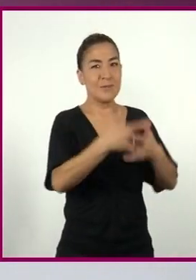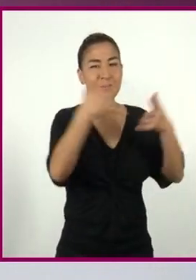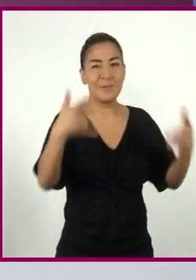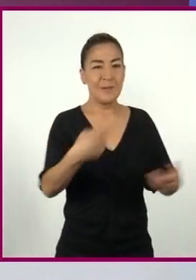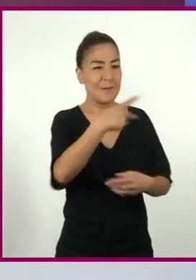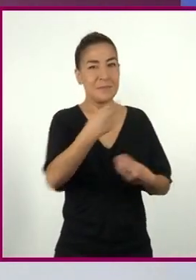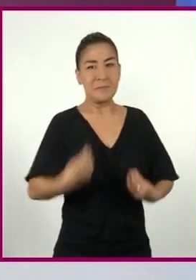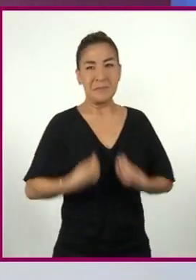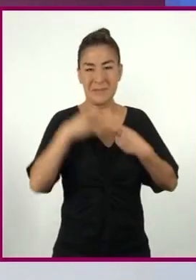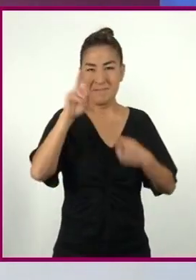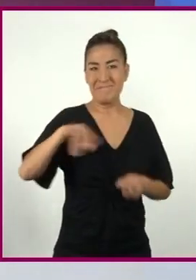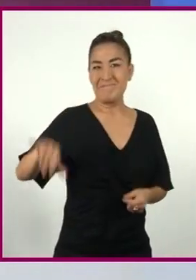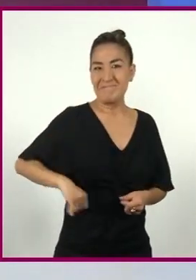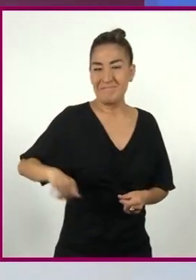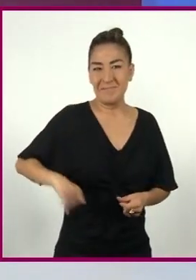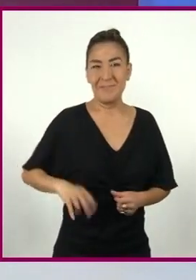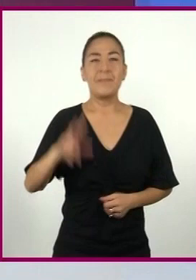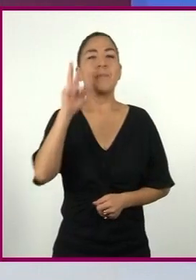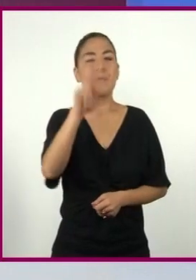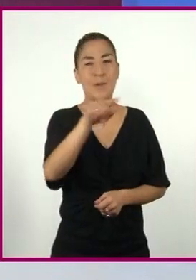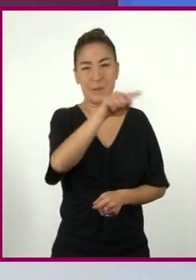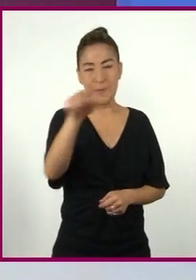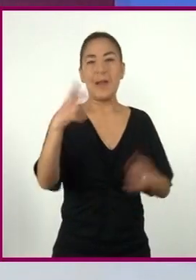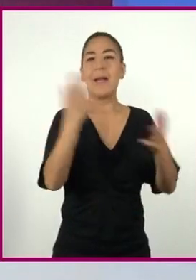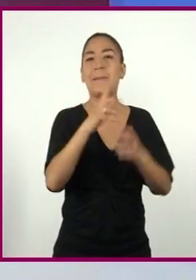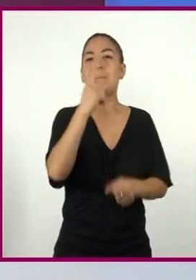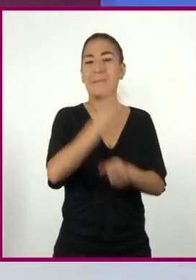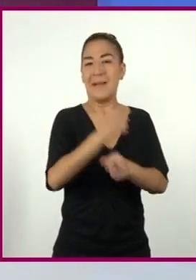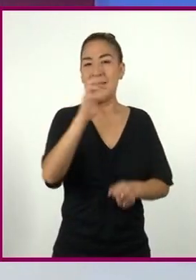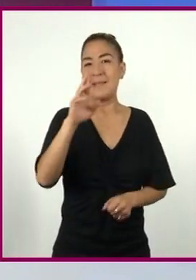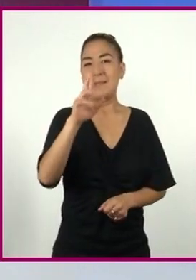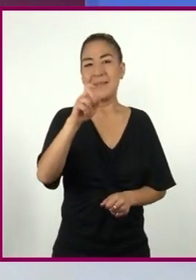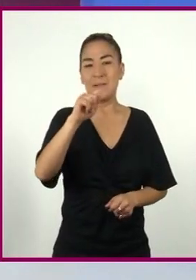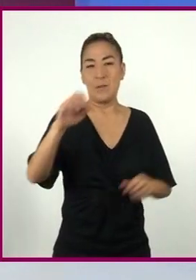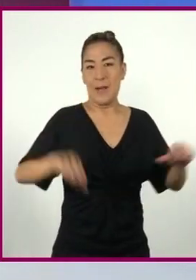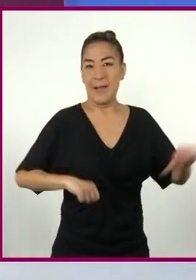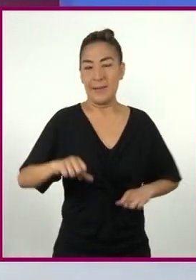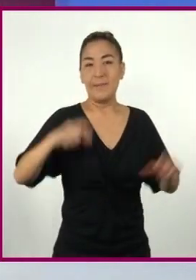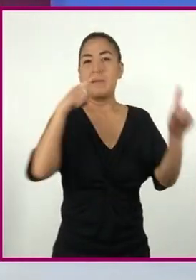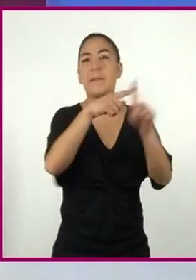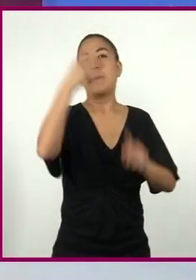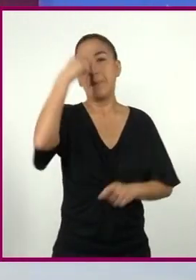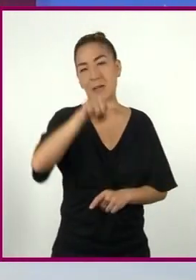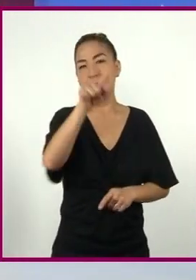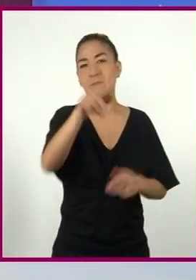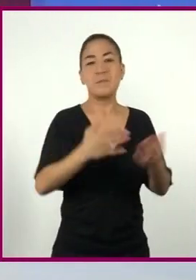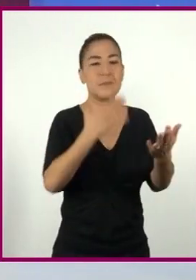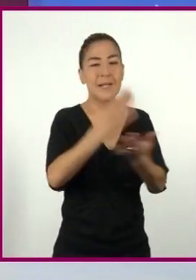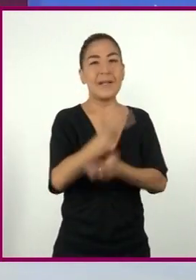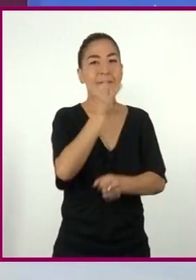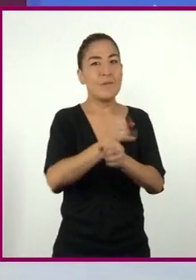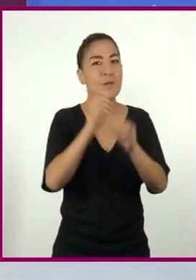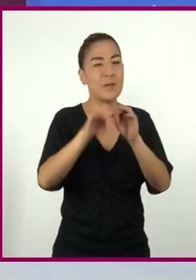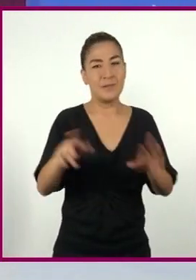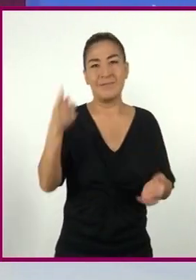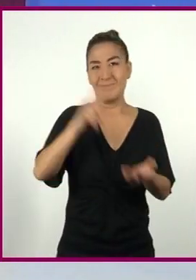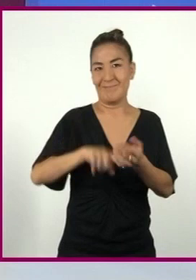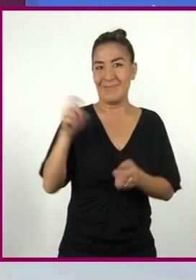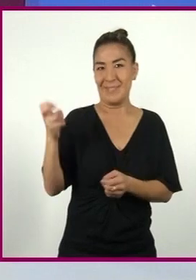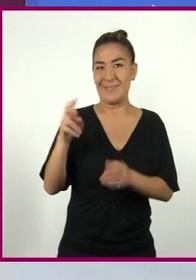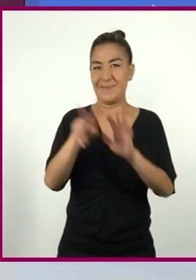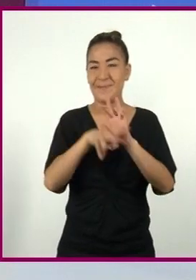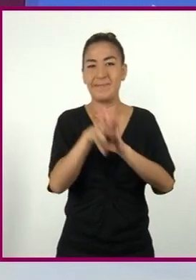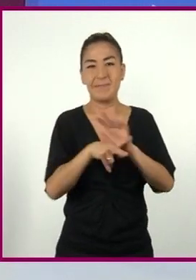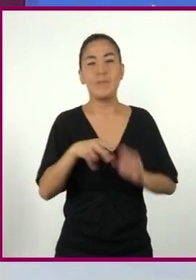interesante? Los invito a realizar este primer reto para representar la información que obtuvieron con el video. Para